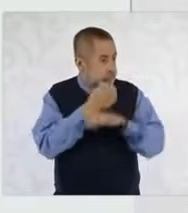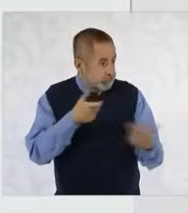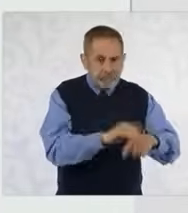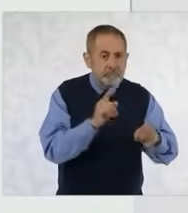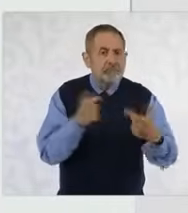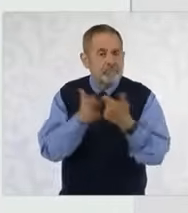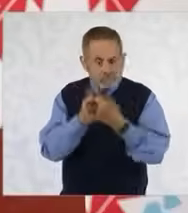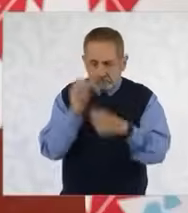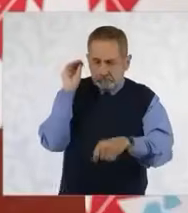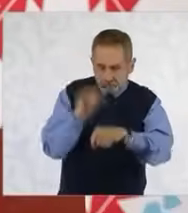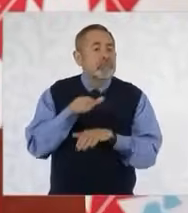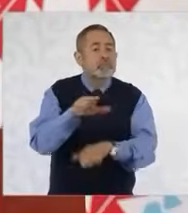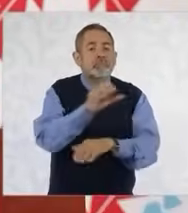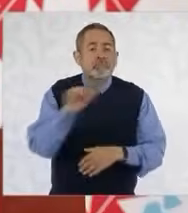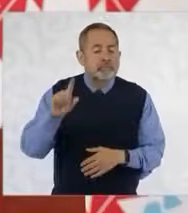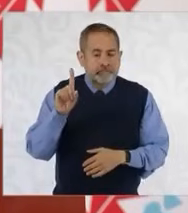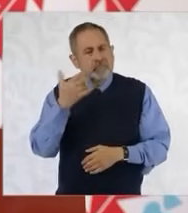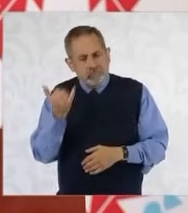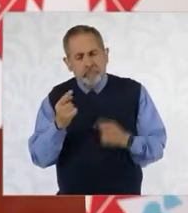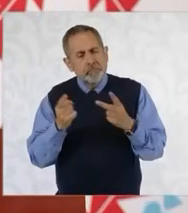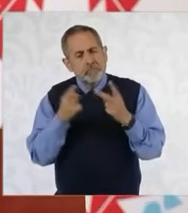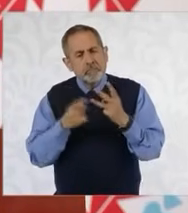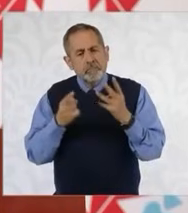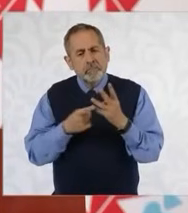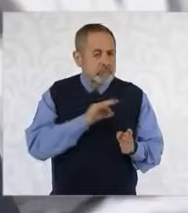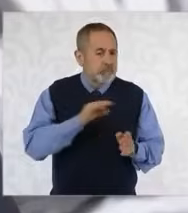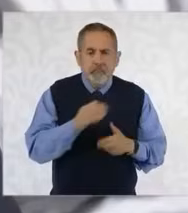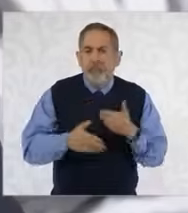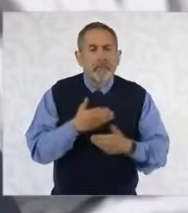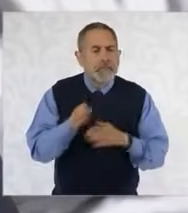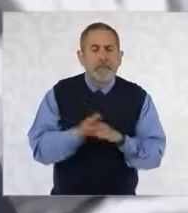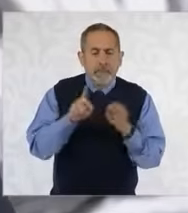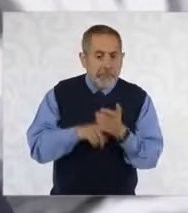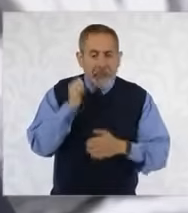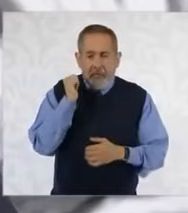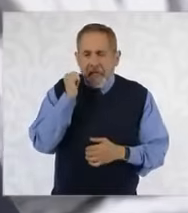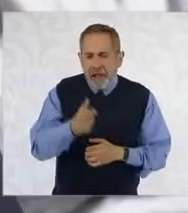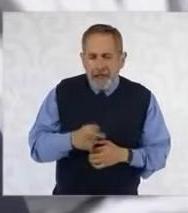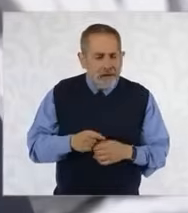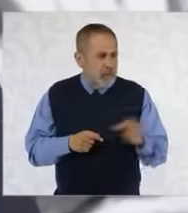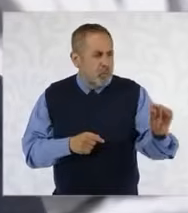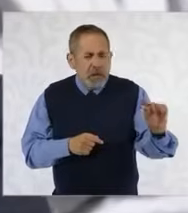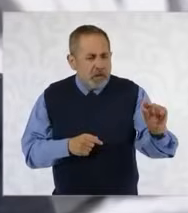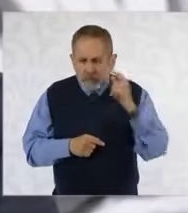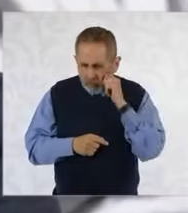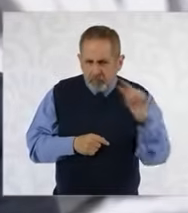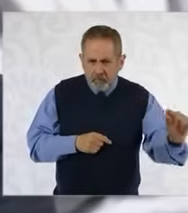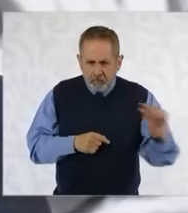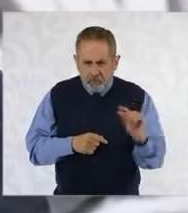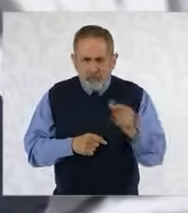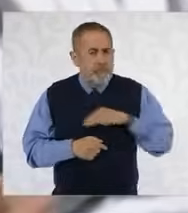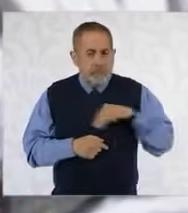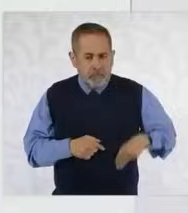tema del agua, pero no solo. Entonces, eso va a permitir que, aunque sea poquito el recurso que tiene una